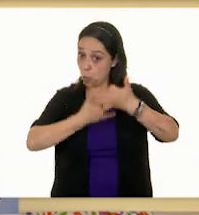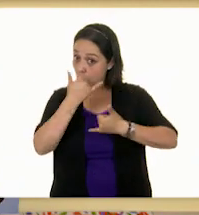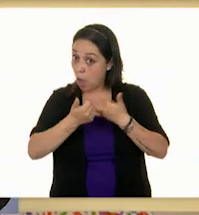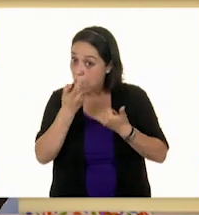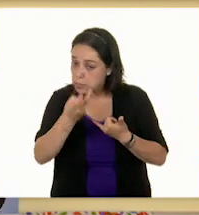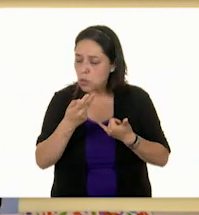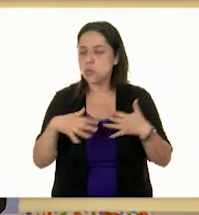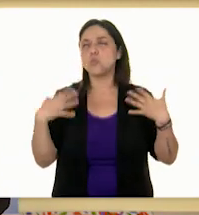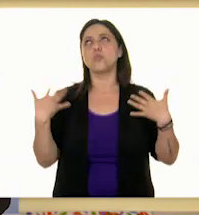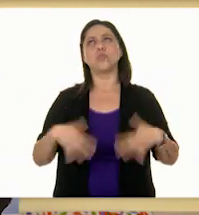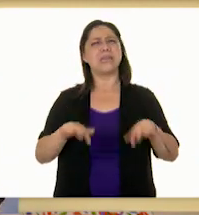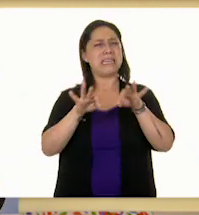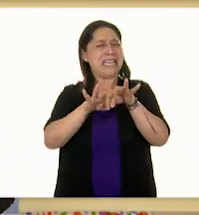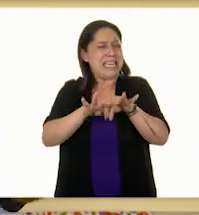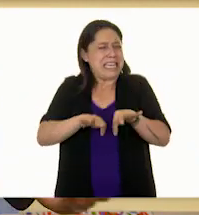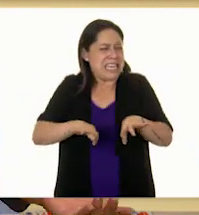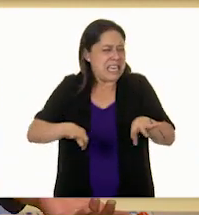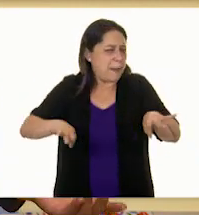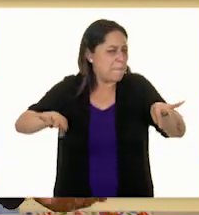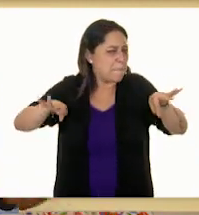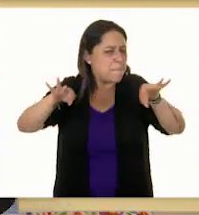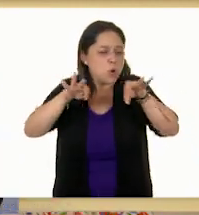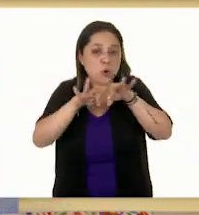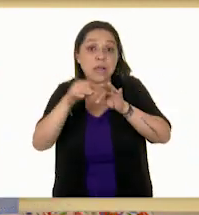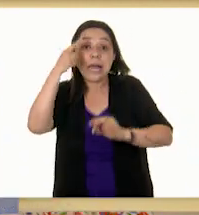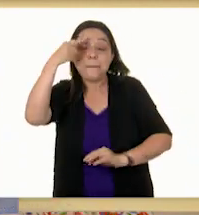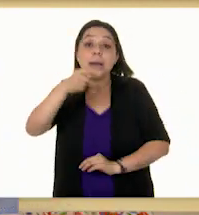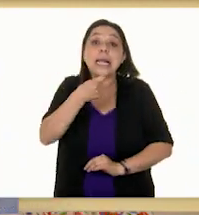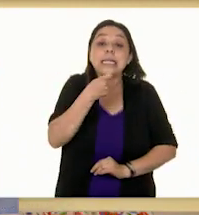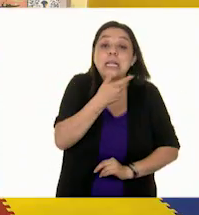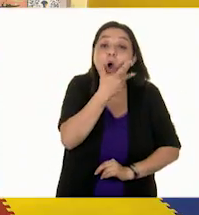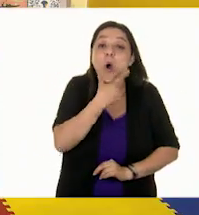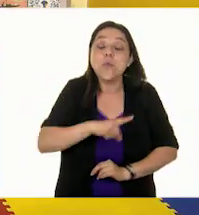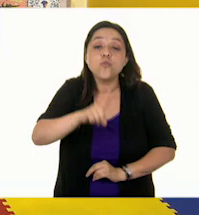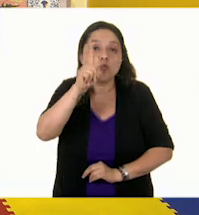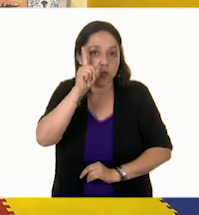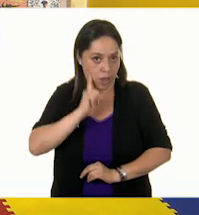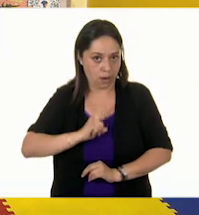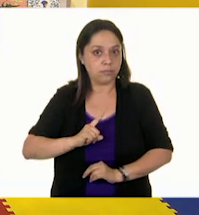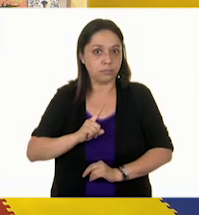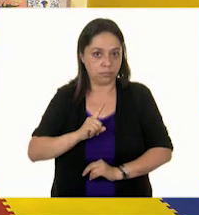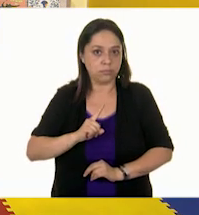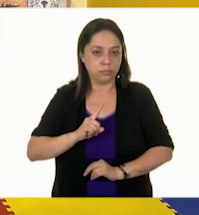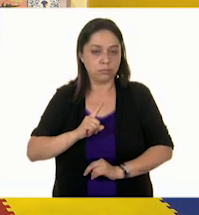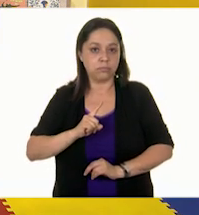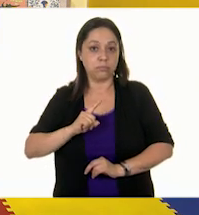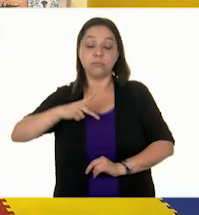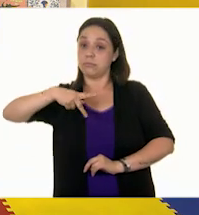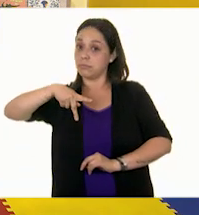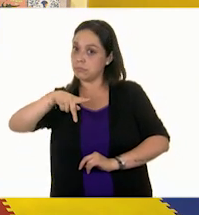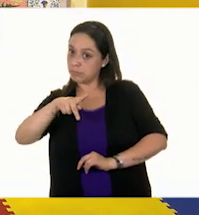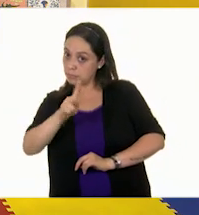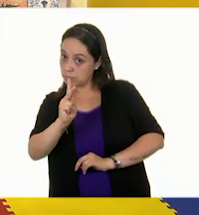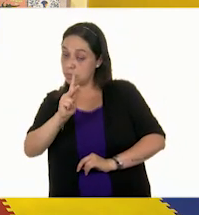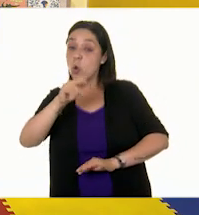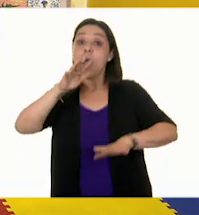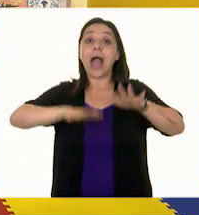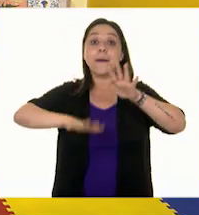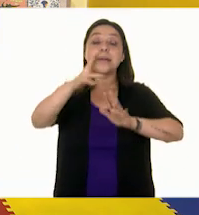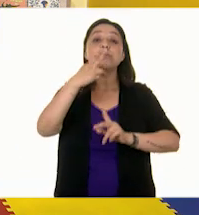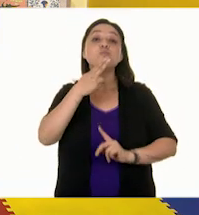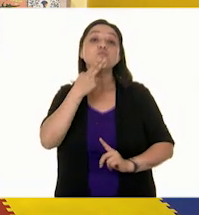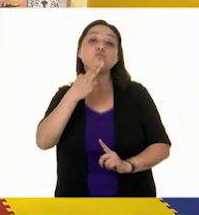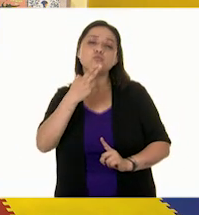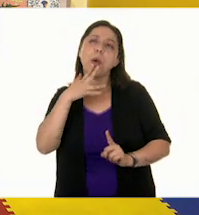necesaria y fundamental para las niñas y los niños. Pero cuando los acompañamos con